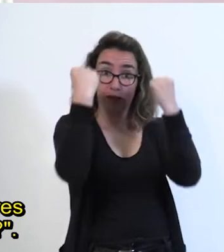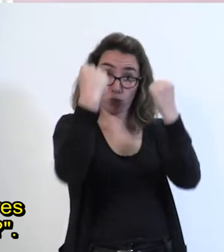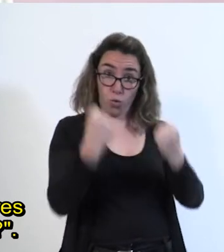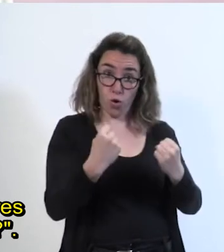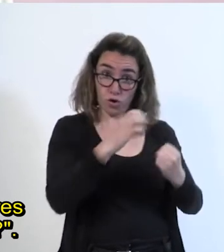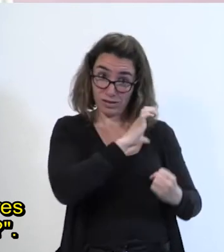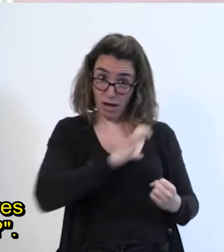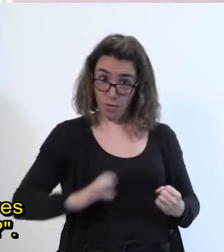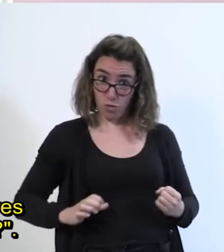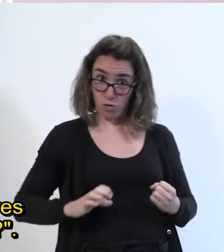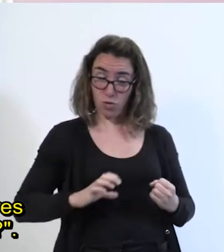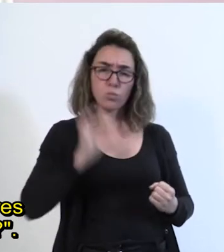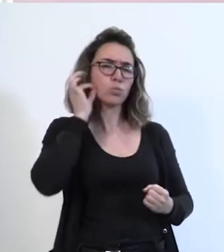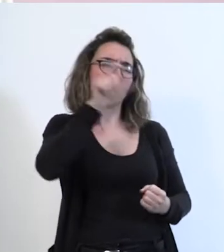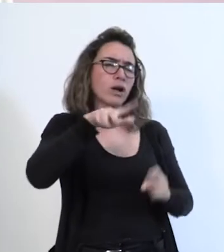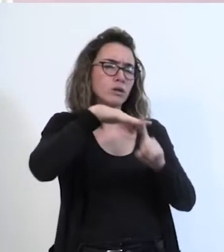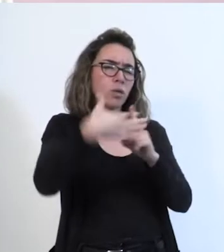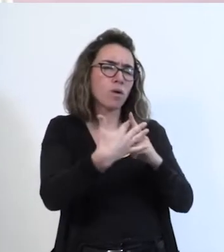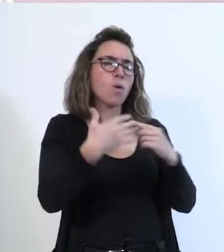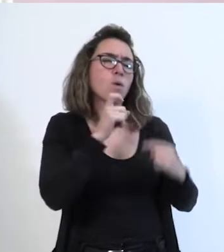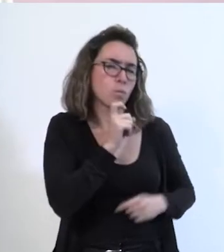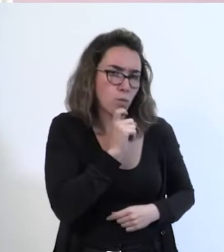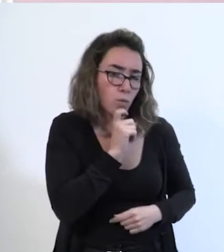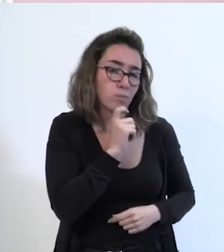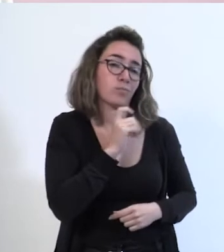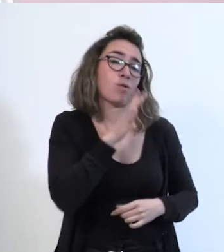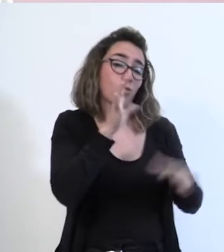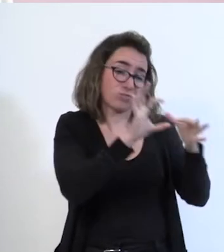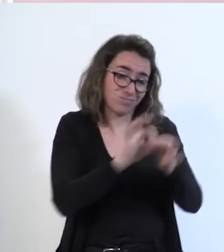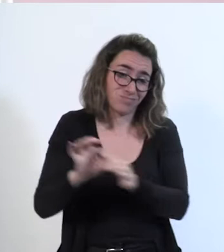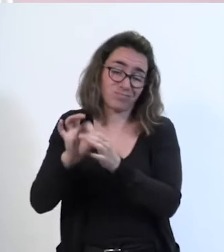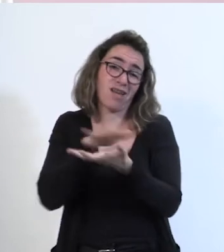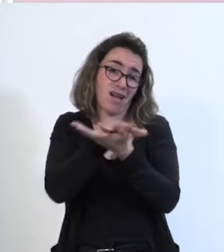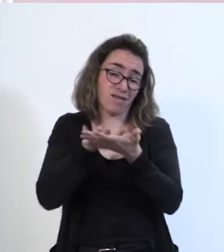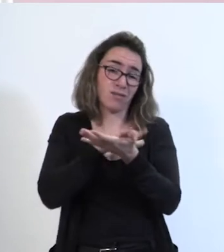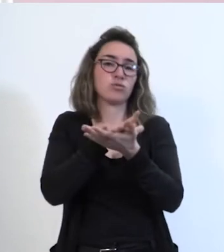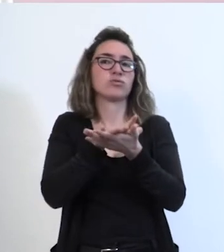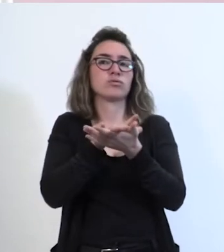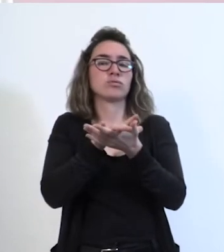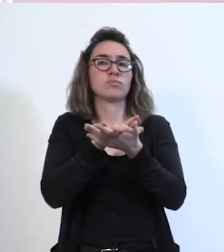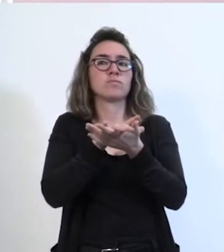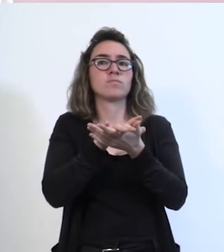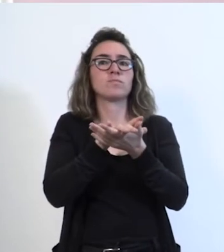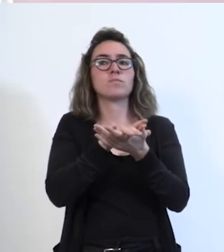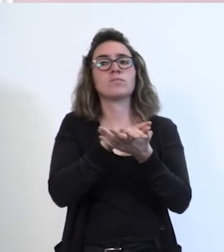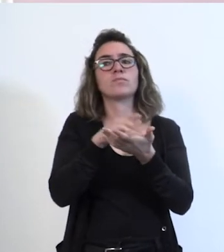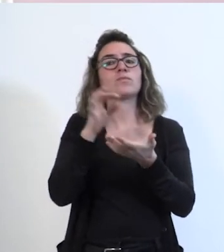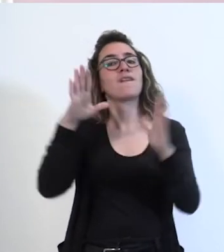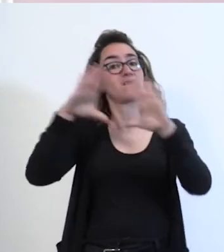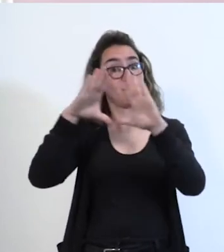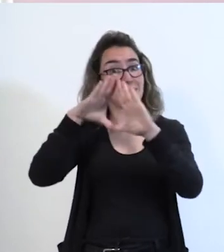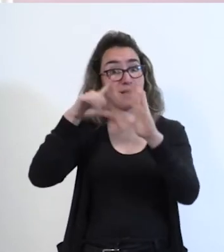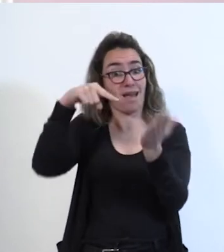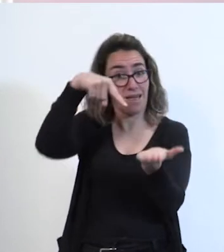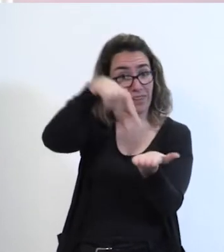las instituciones salvadoreñas? Un poco relacionada también con lo que comentábamos, ¿no? O sea, ¿qué relación existe o qué papel tienen las